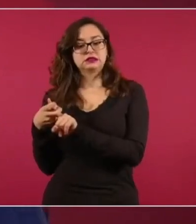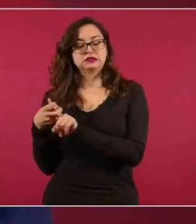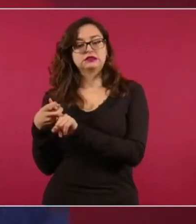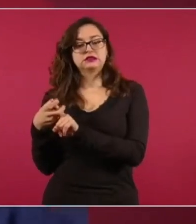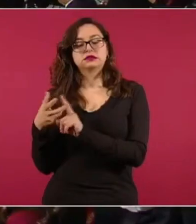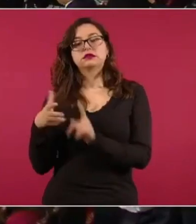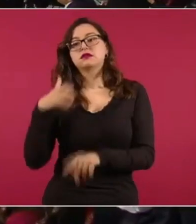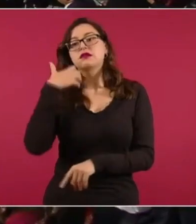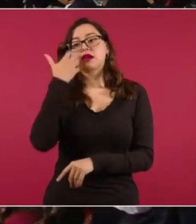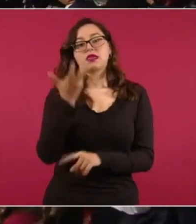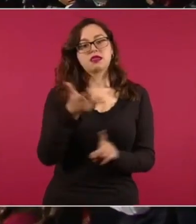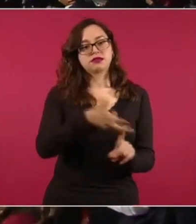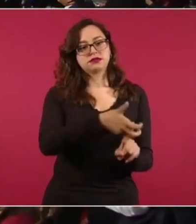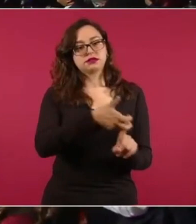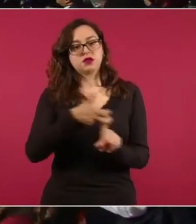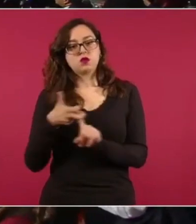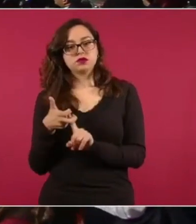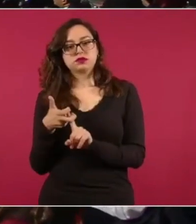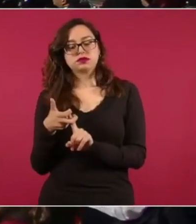¿cómo se les llama?